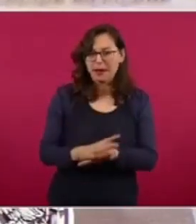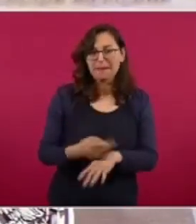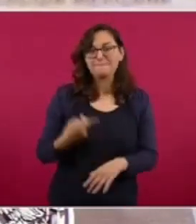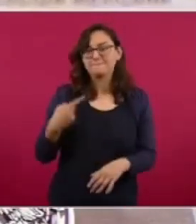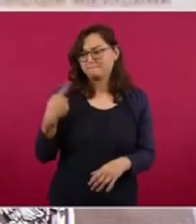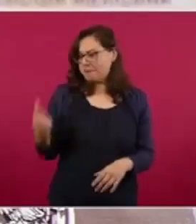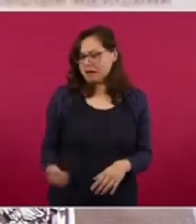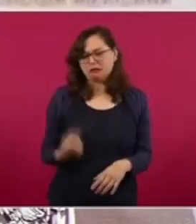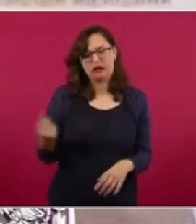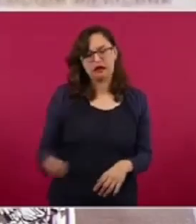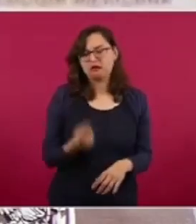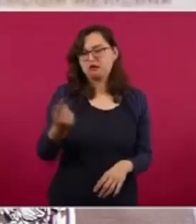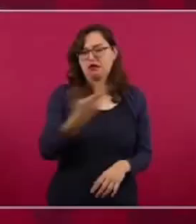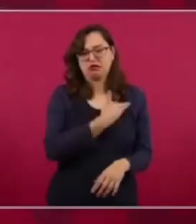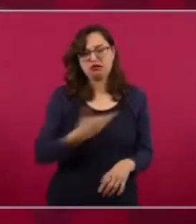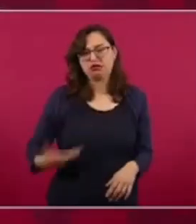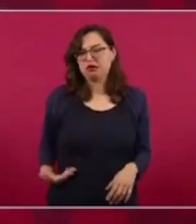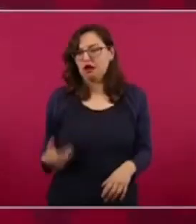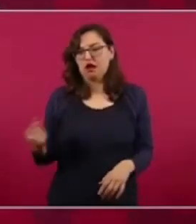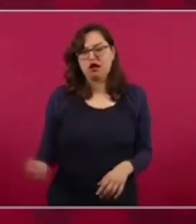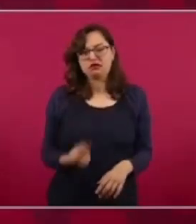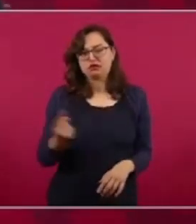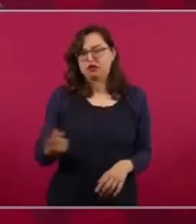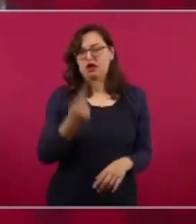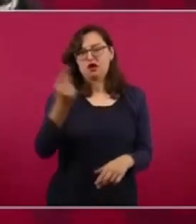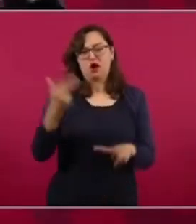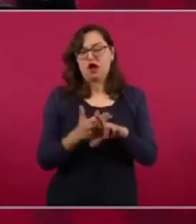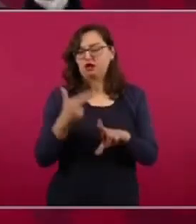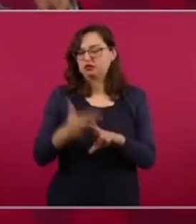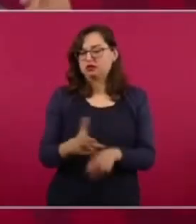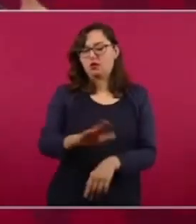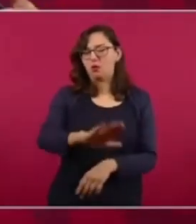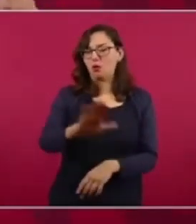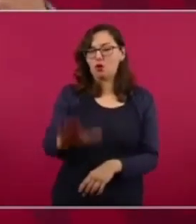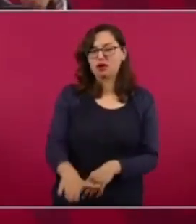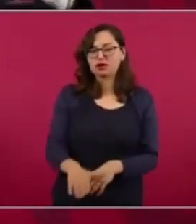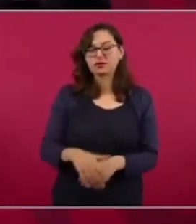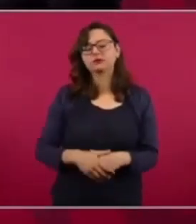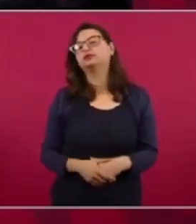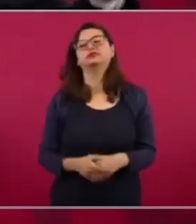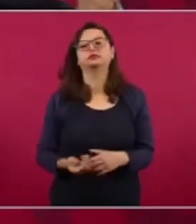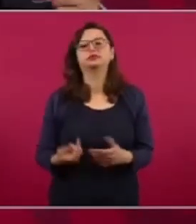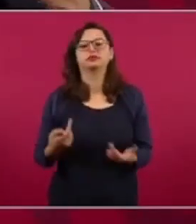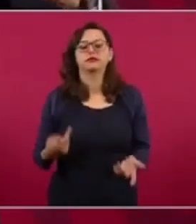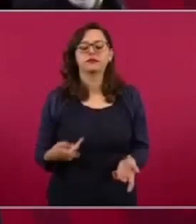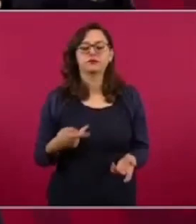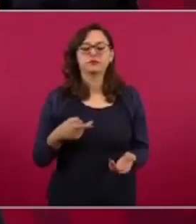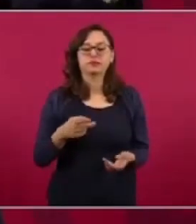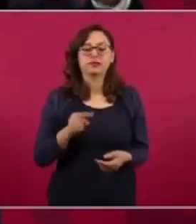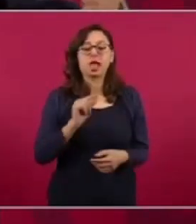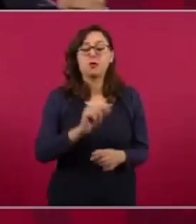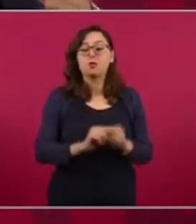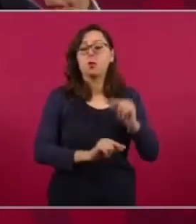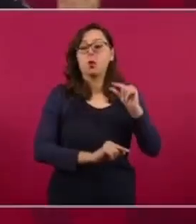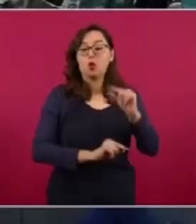perpetuarse en el poder. Nada que se fue volviendo dictador